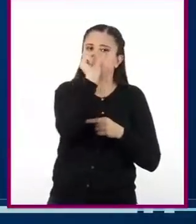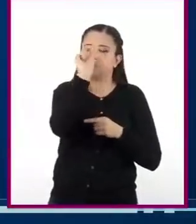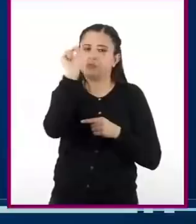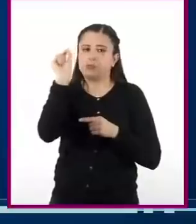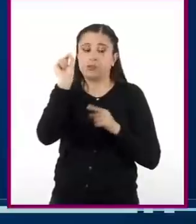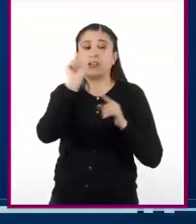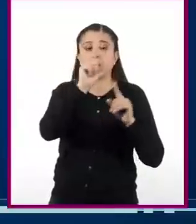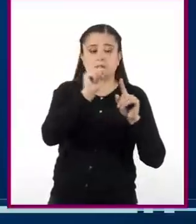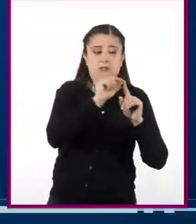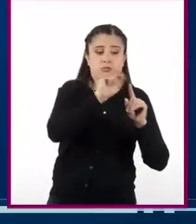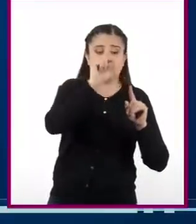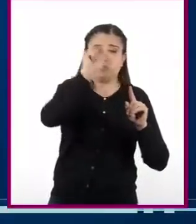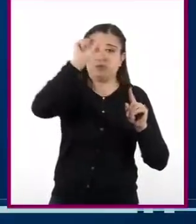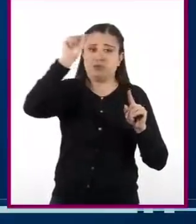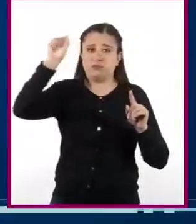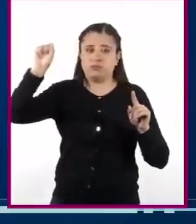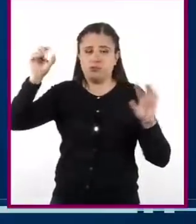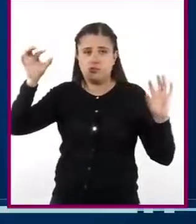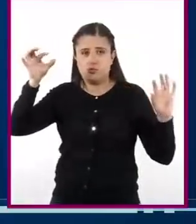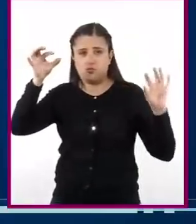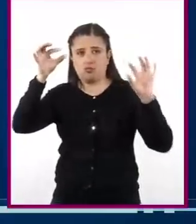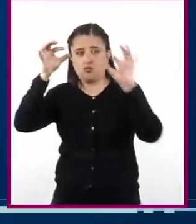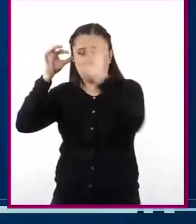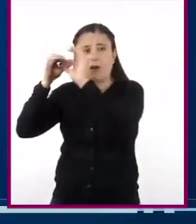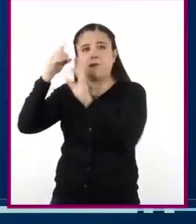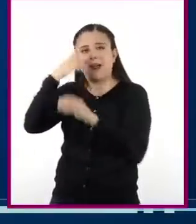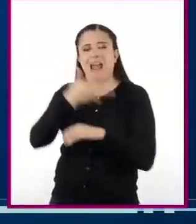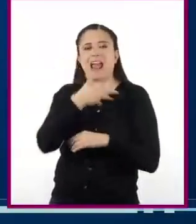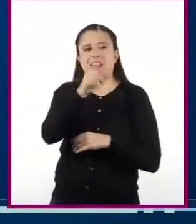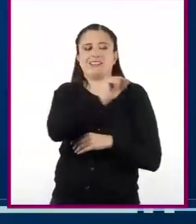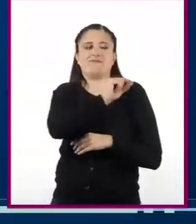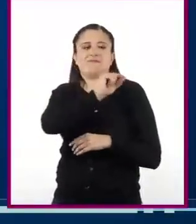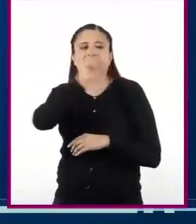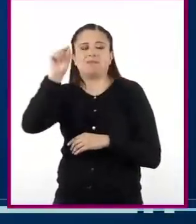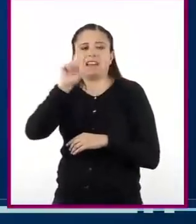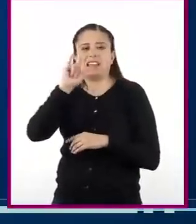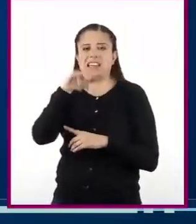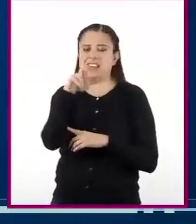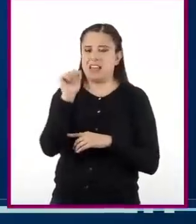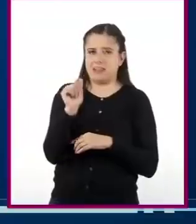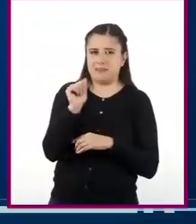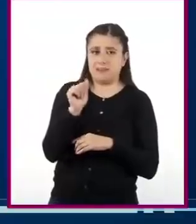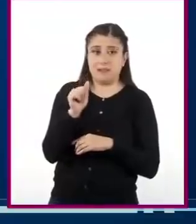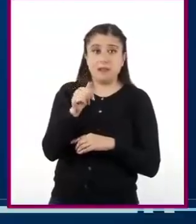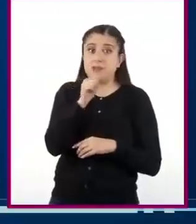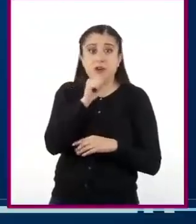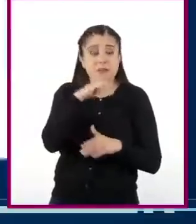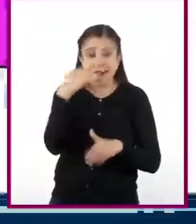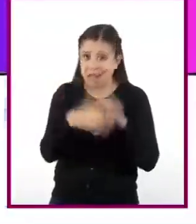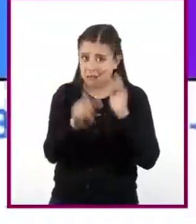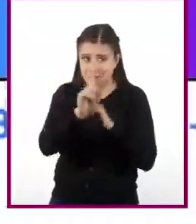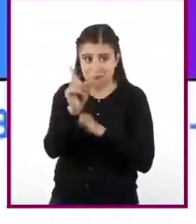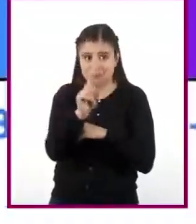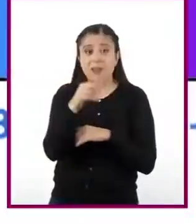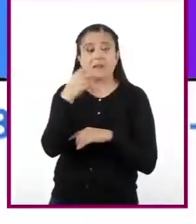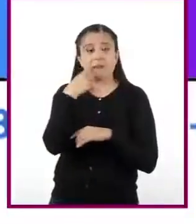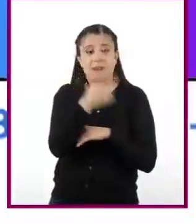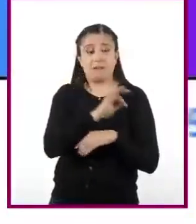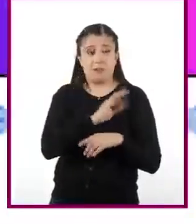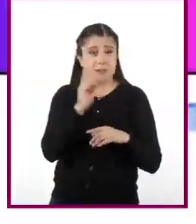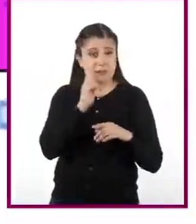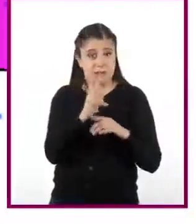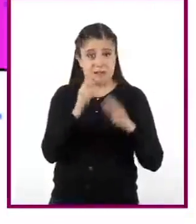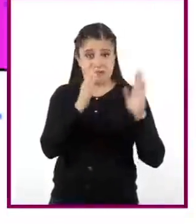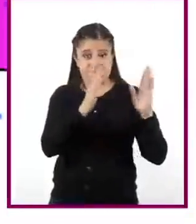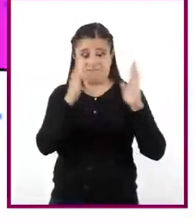Unimos todas las marcas de clase para obtener el polígono de frecuencias. Pero aún no terminamos, pues se puede observar que los